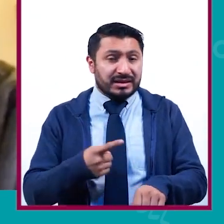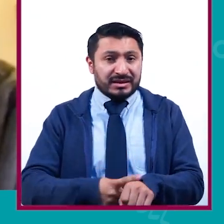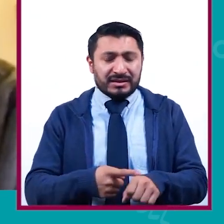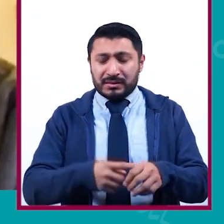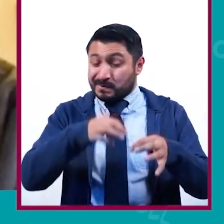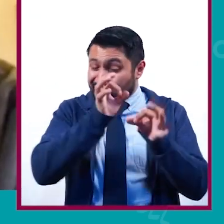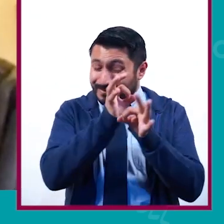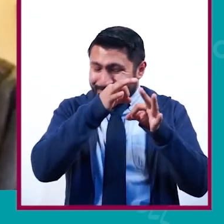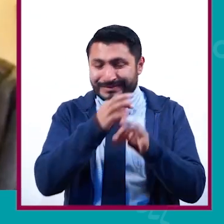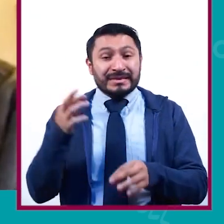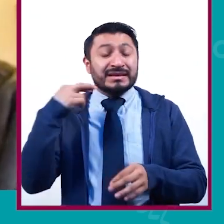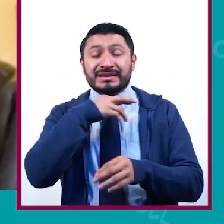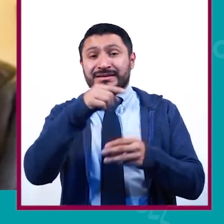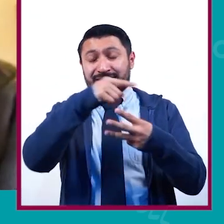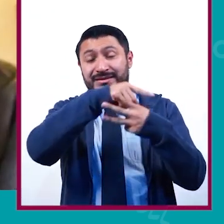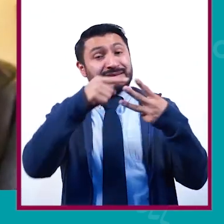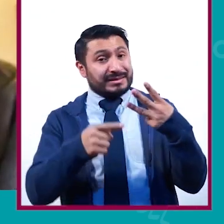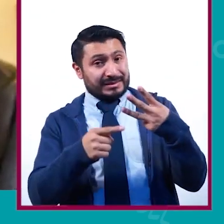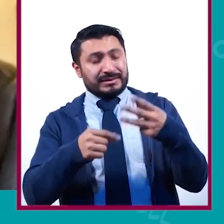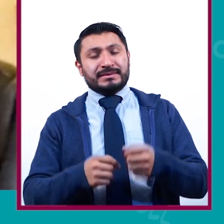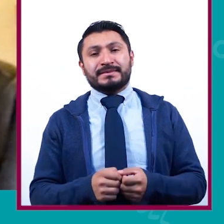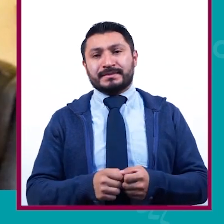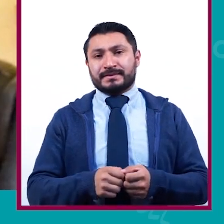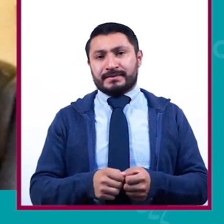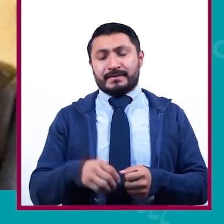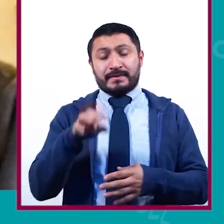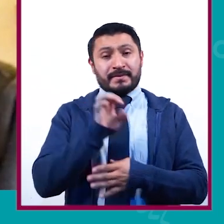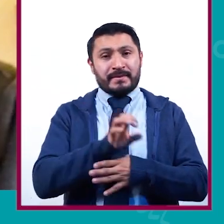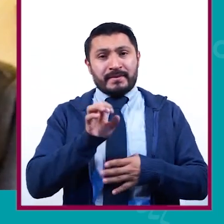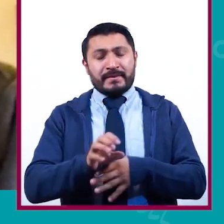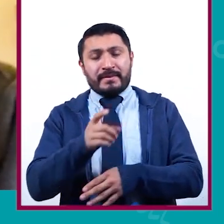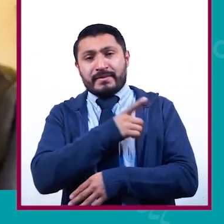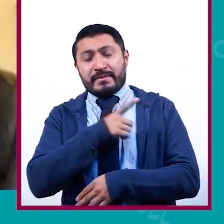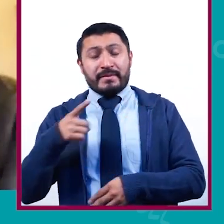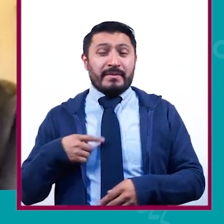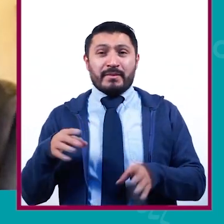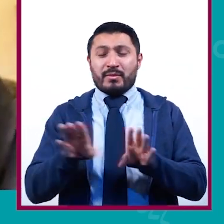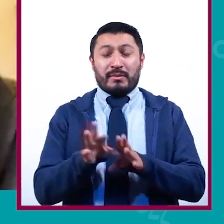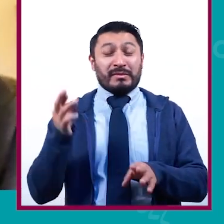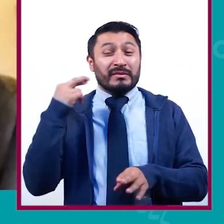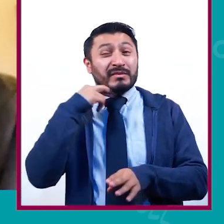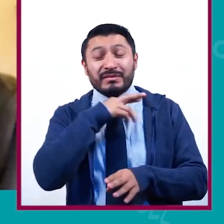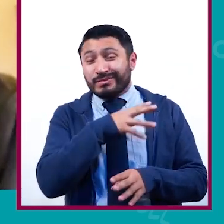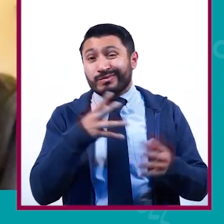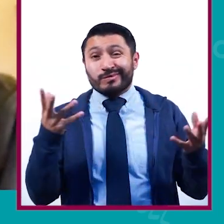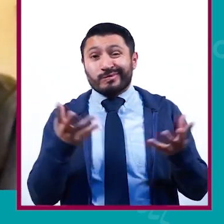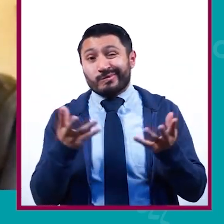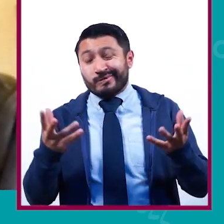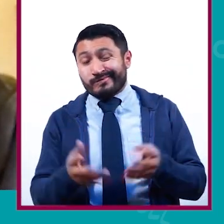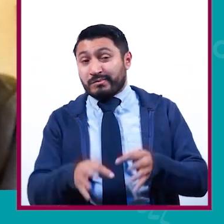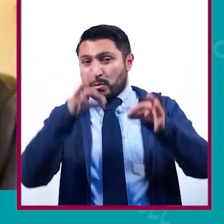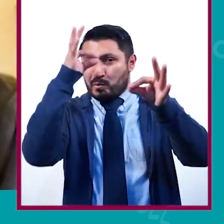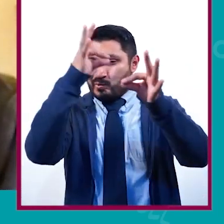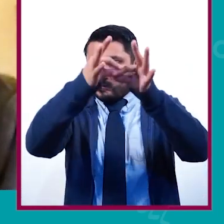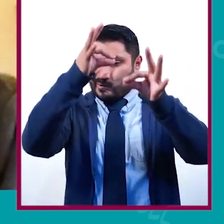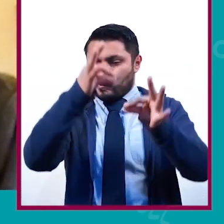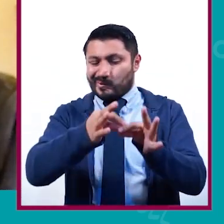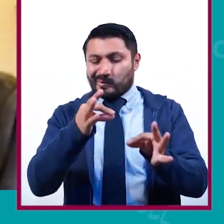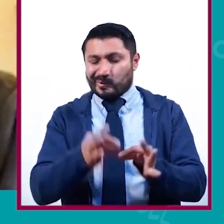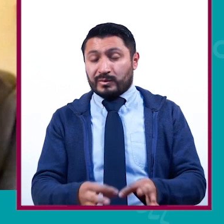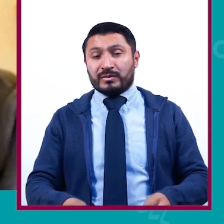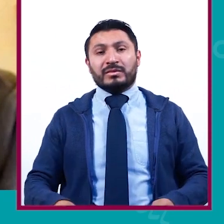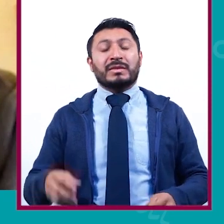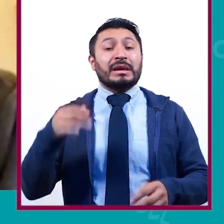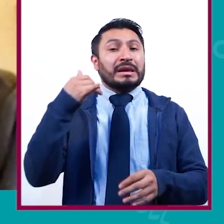forma rápida, las cuales son 3 fases. Entonces se tienen que llevar de manera rápida y